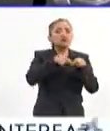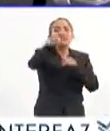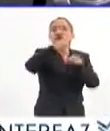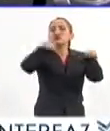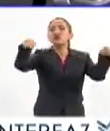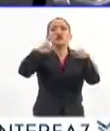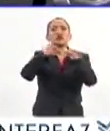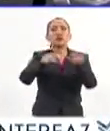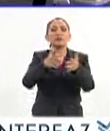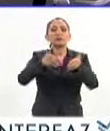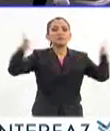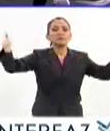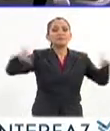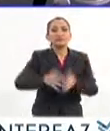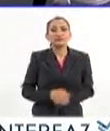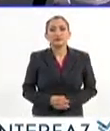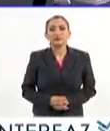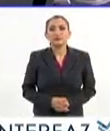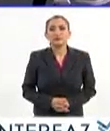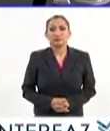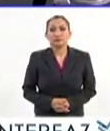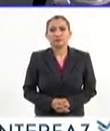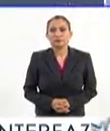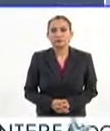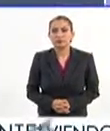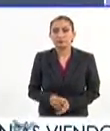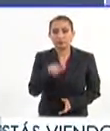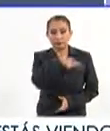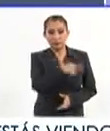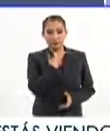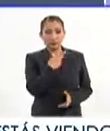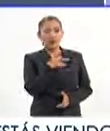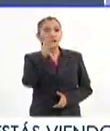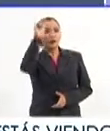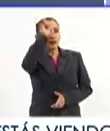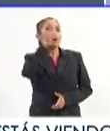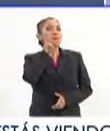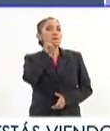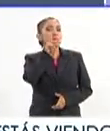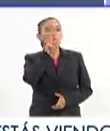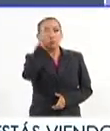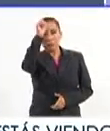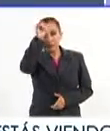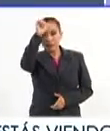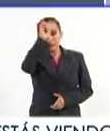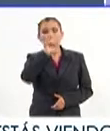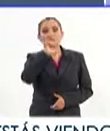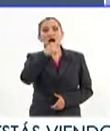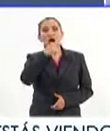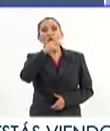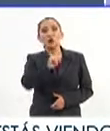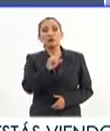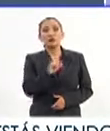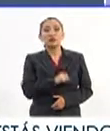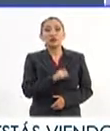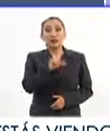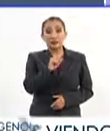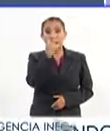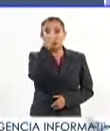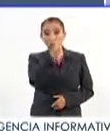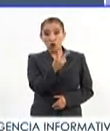ciudad? Bueno, según en la obra del Padre Sagún, había 76 recintos rituales dentro del Templo